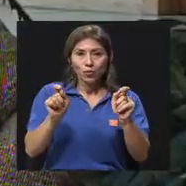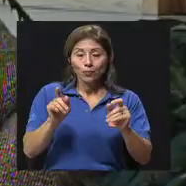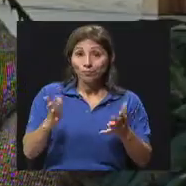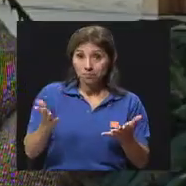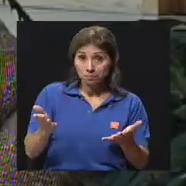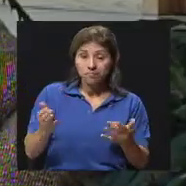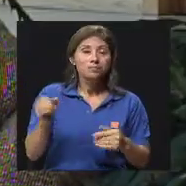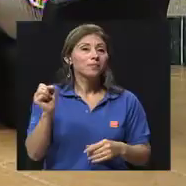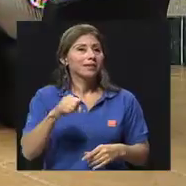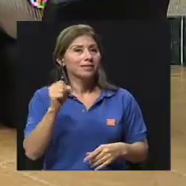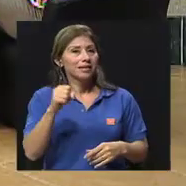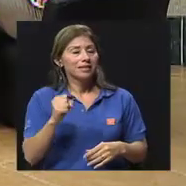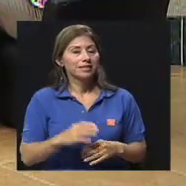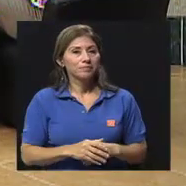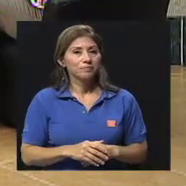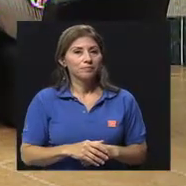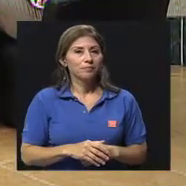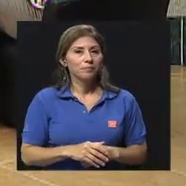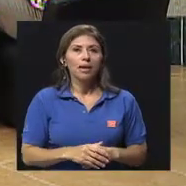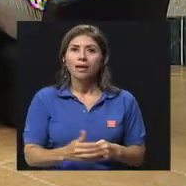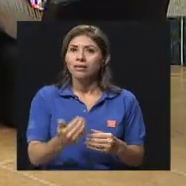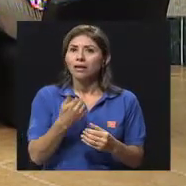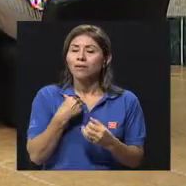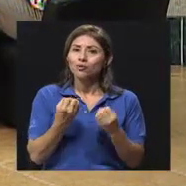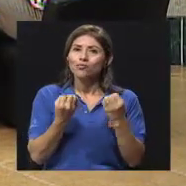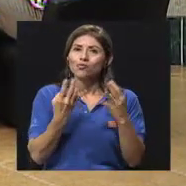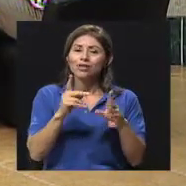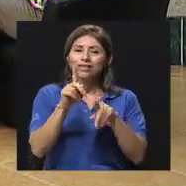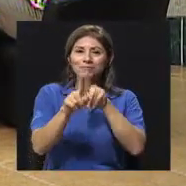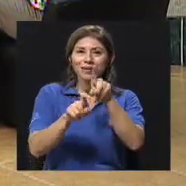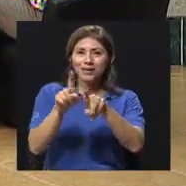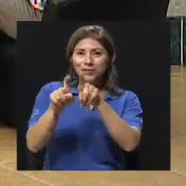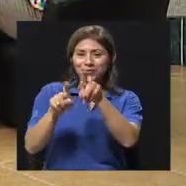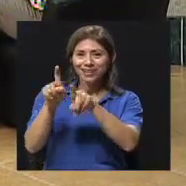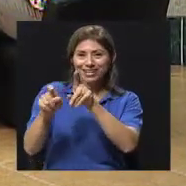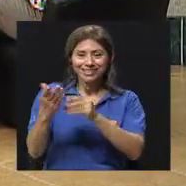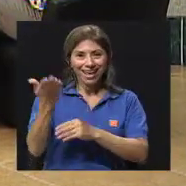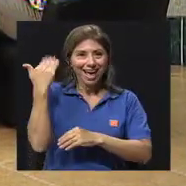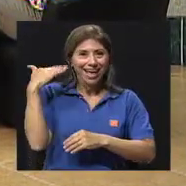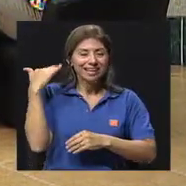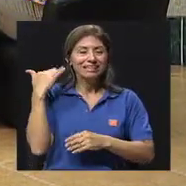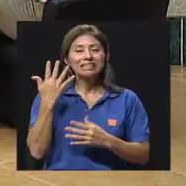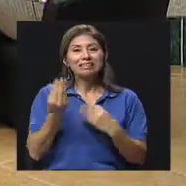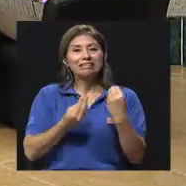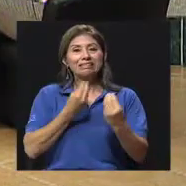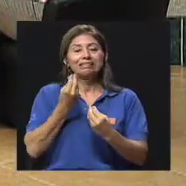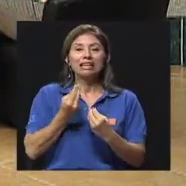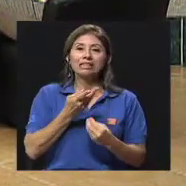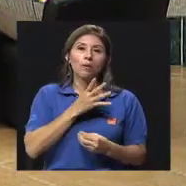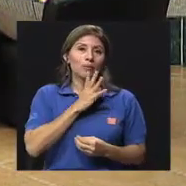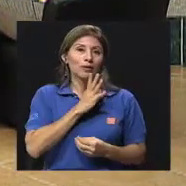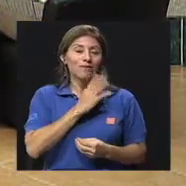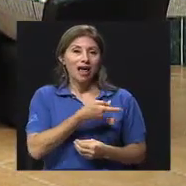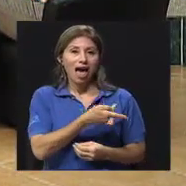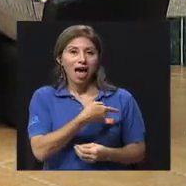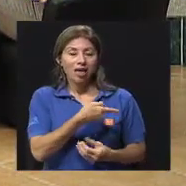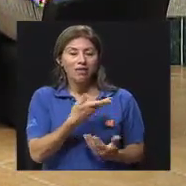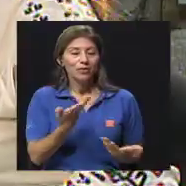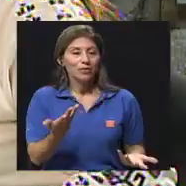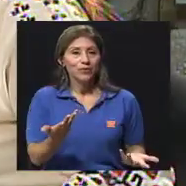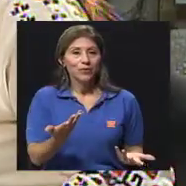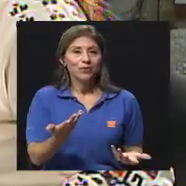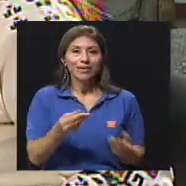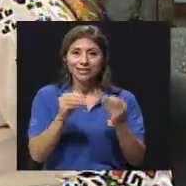es. Y teníamos muchas preguntas, Rosemary, nos habíamos quedado con el bloque anterior y Saúl y yo estábamos comentando ahora fuera de